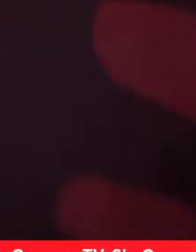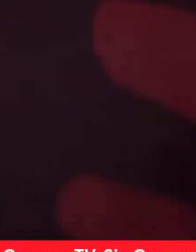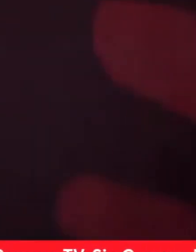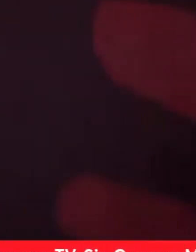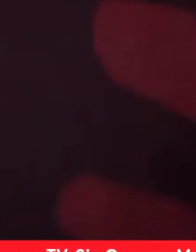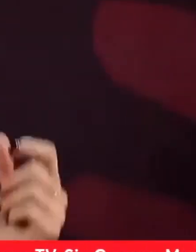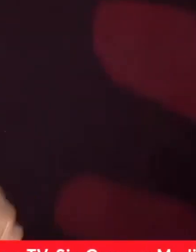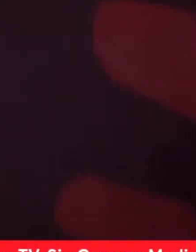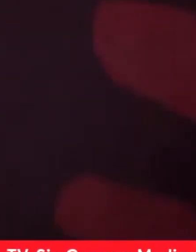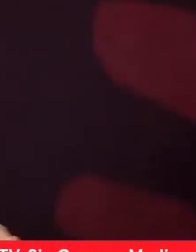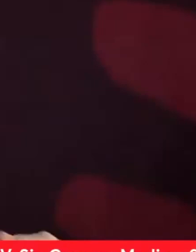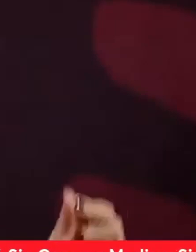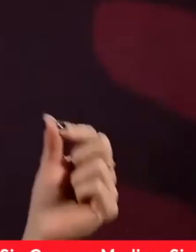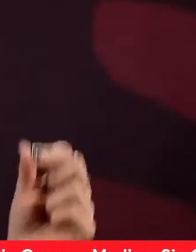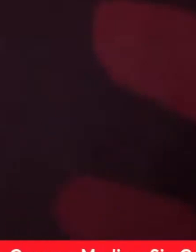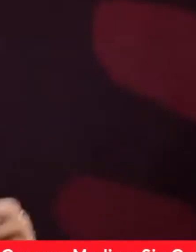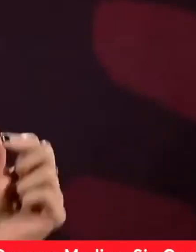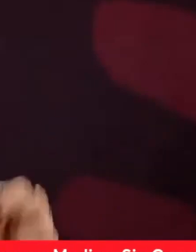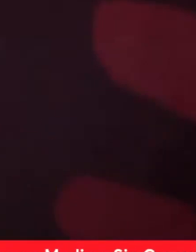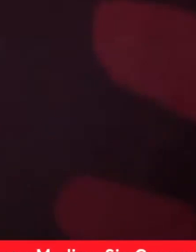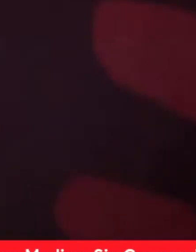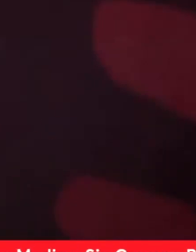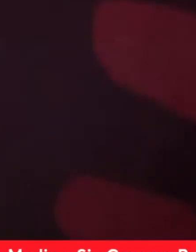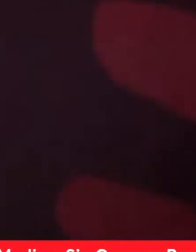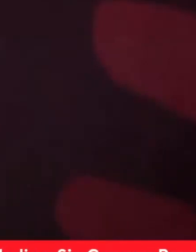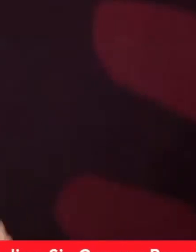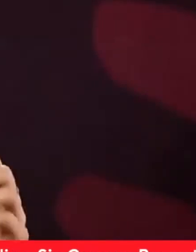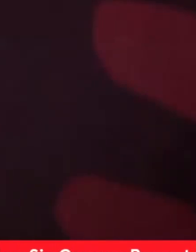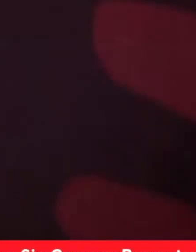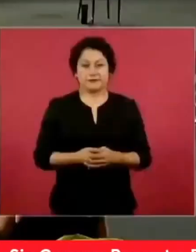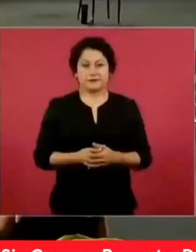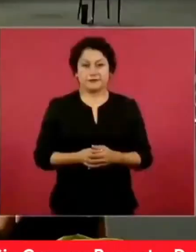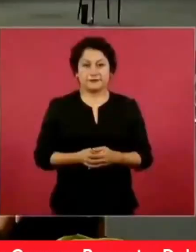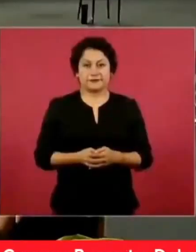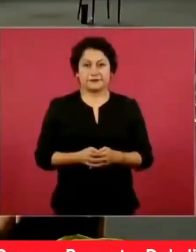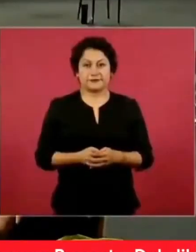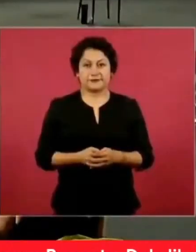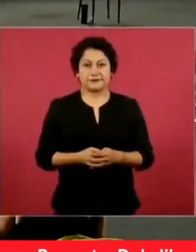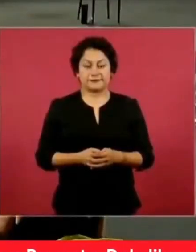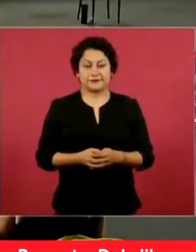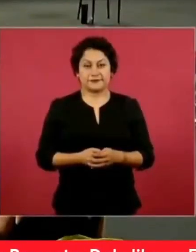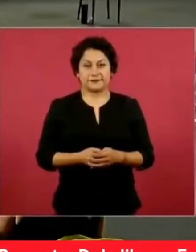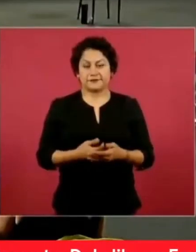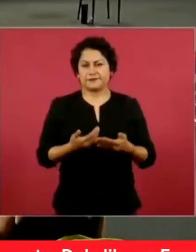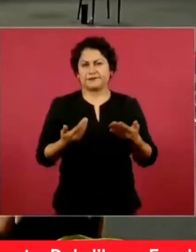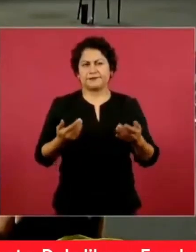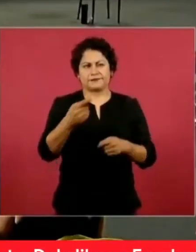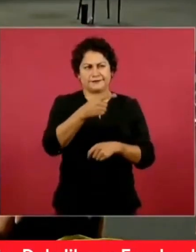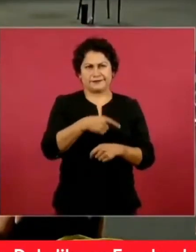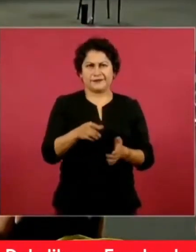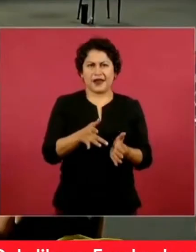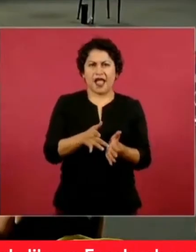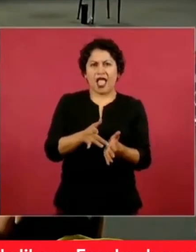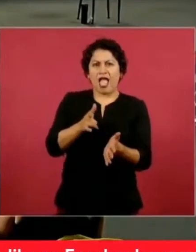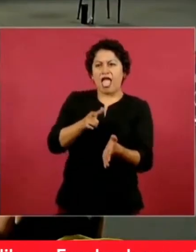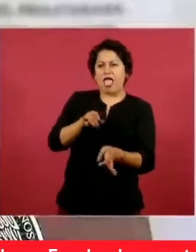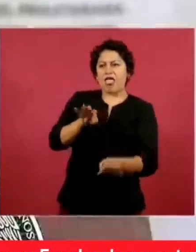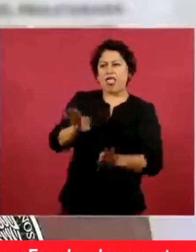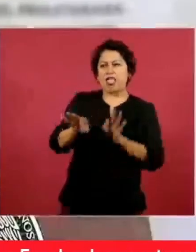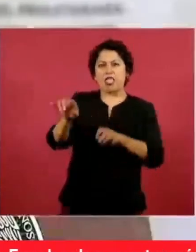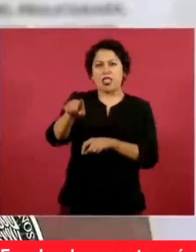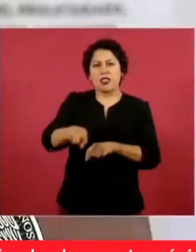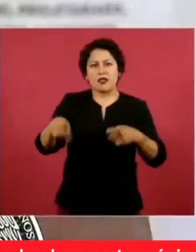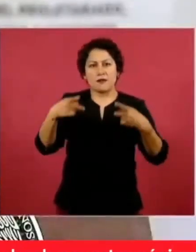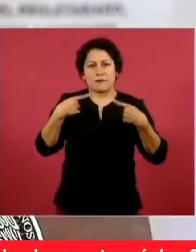vale, no se vale que usen la mentira como arma para manipular a los trabajadores cuyos derechos y empleos no